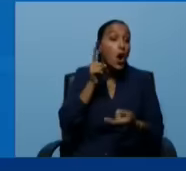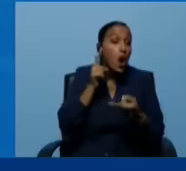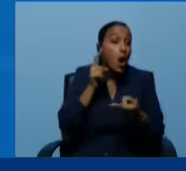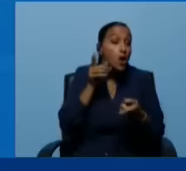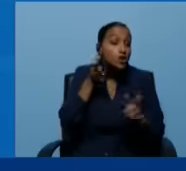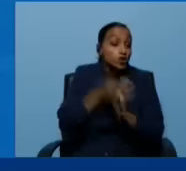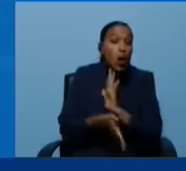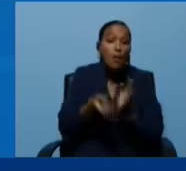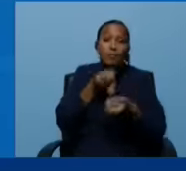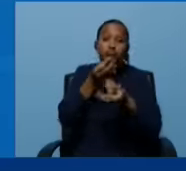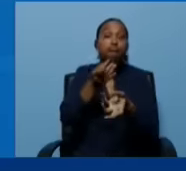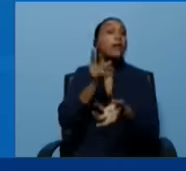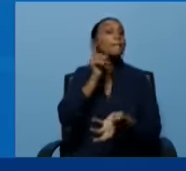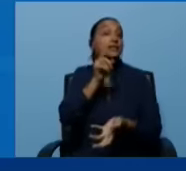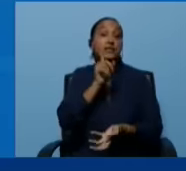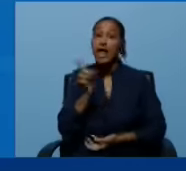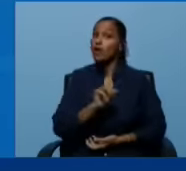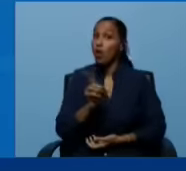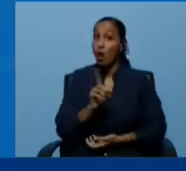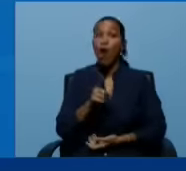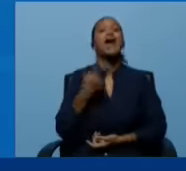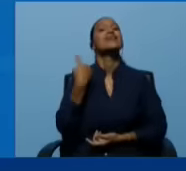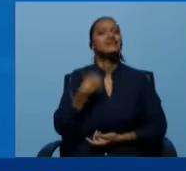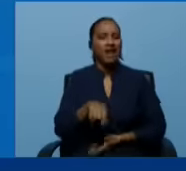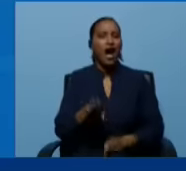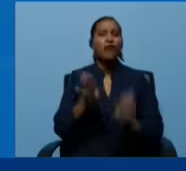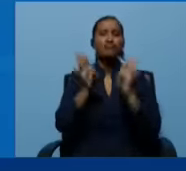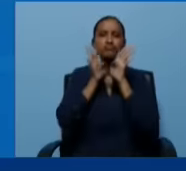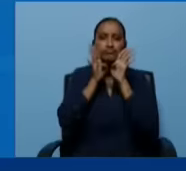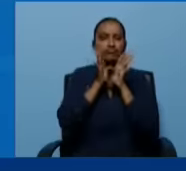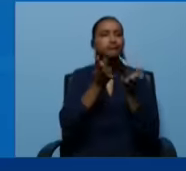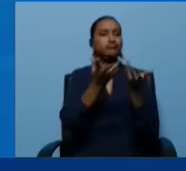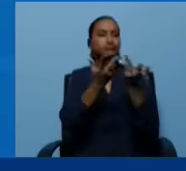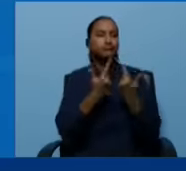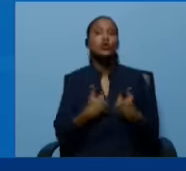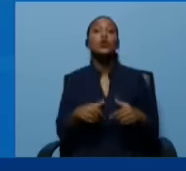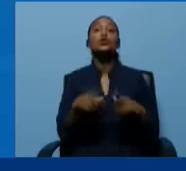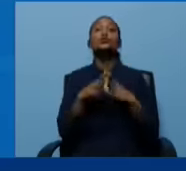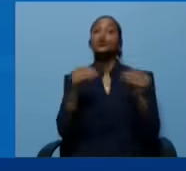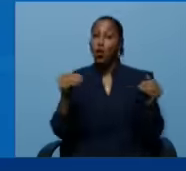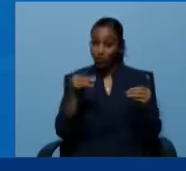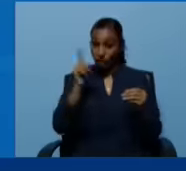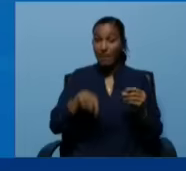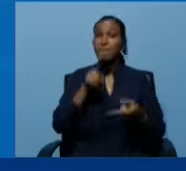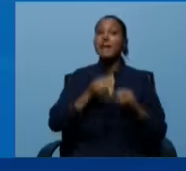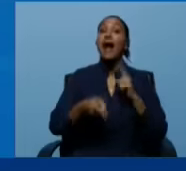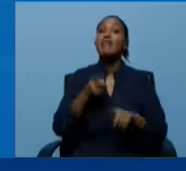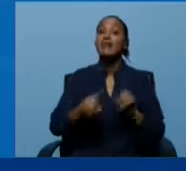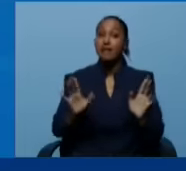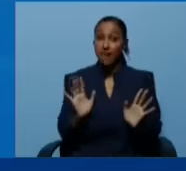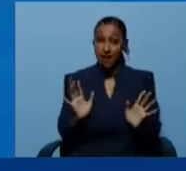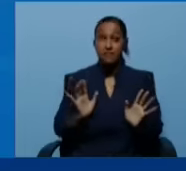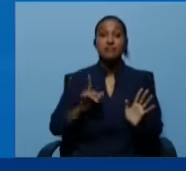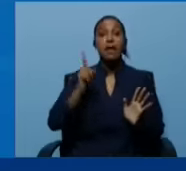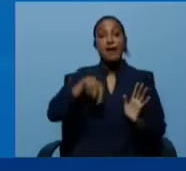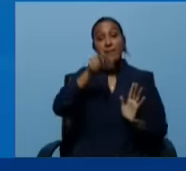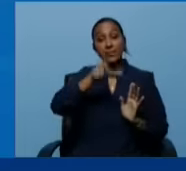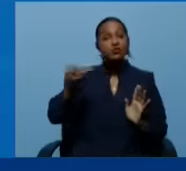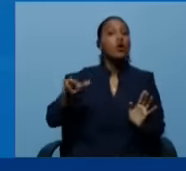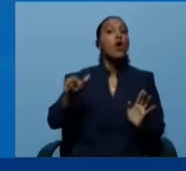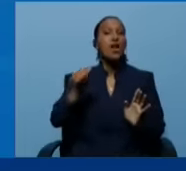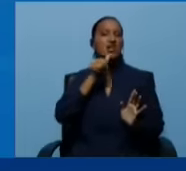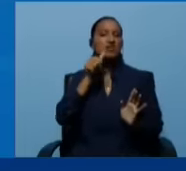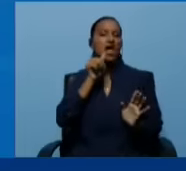Están convictos y confesos todos los autores materiales y algunos de los autores intelectuales de